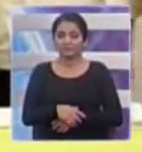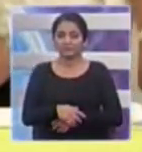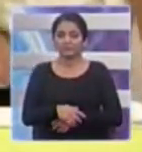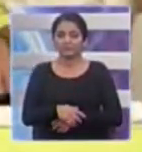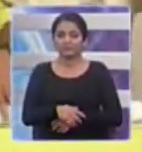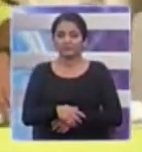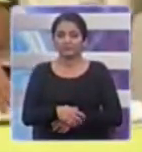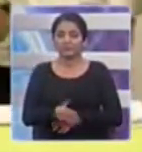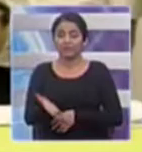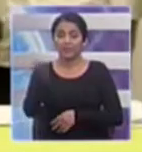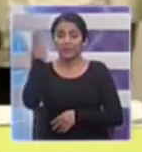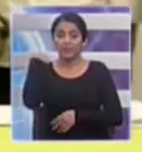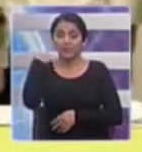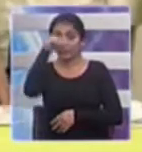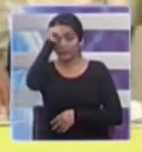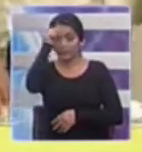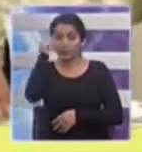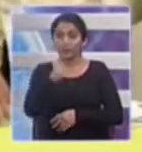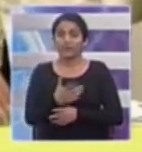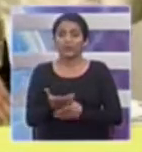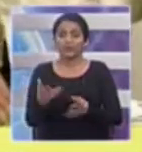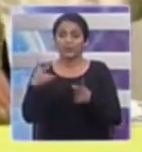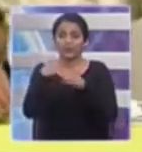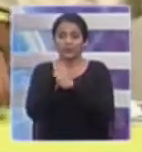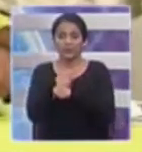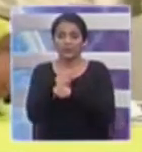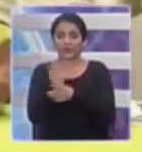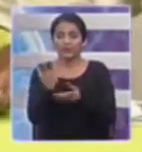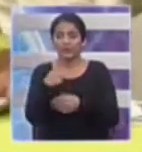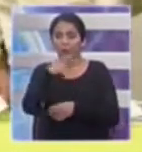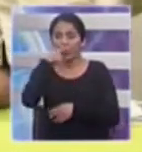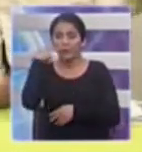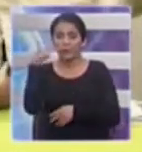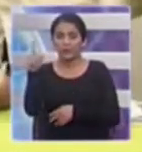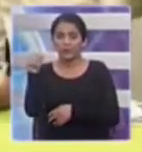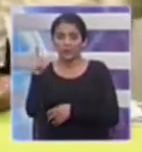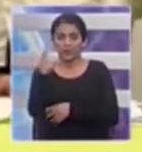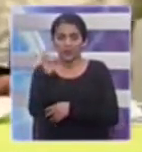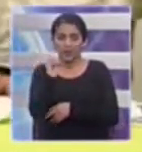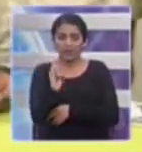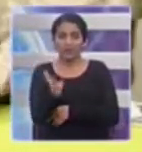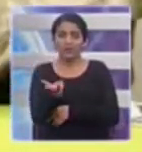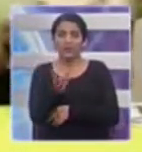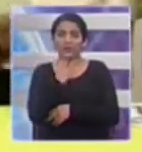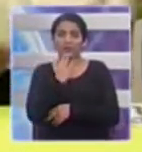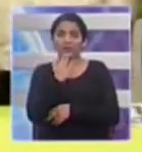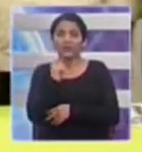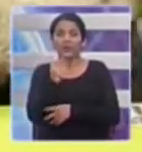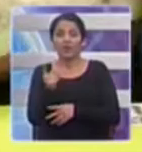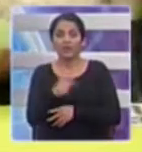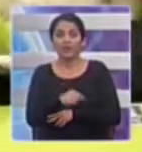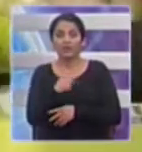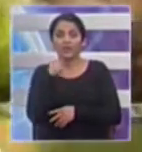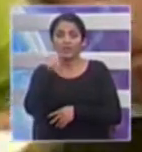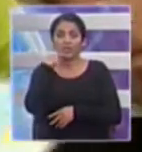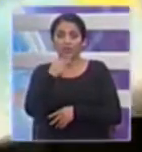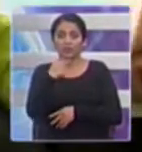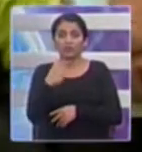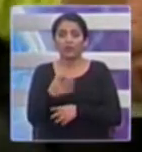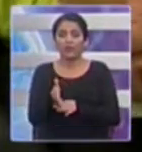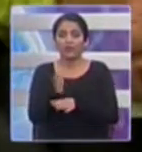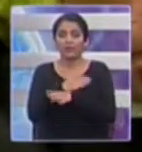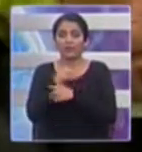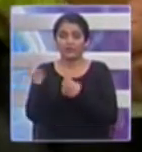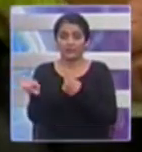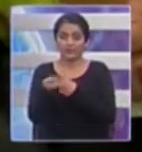que la noche del pasado domingo, el aspirante a la primera magistratura por Fuerza Ecuador, Dalo Bucaram, hizo en su contra a través de redes sociales.